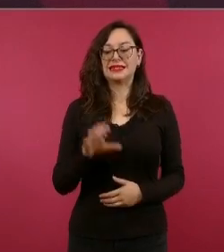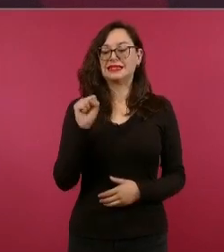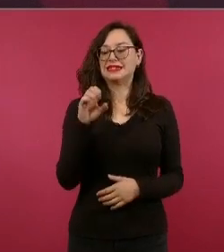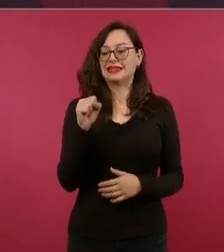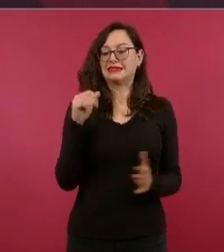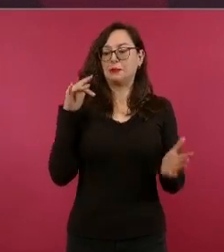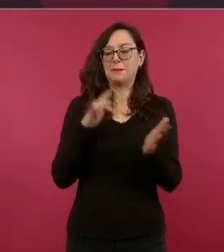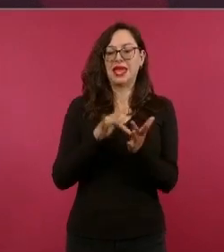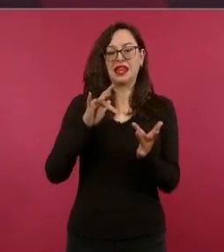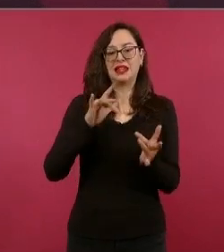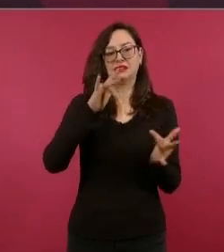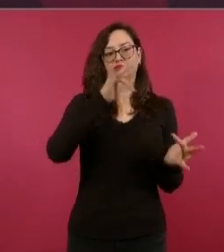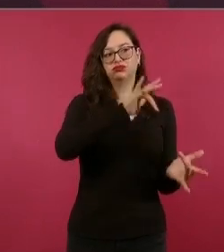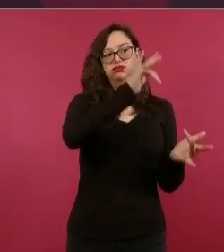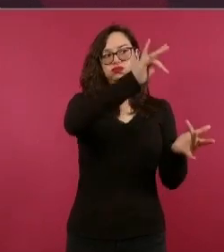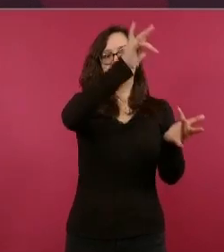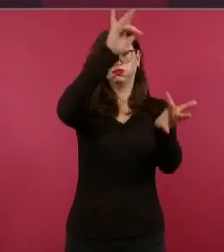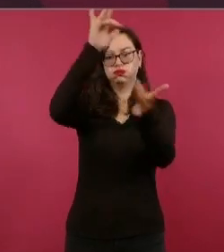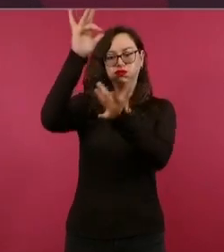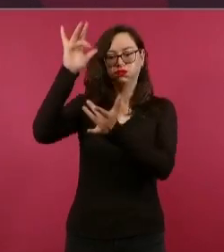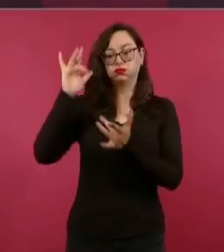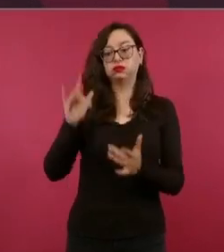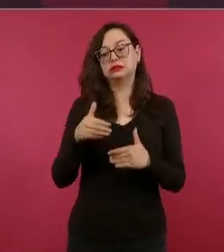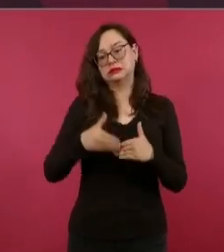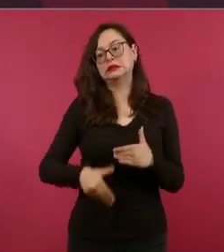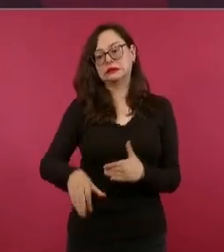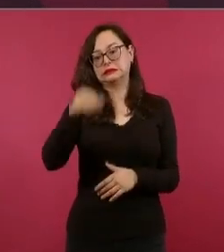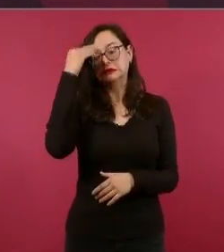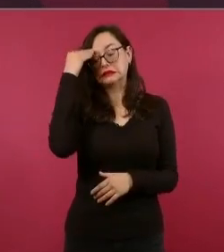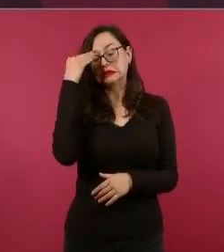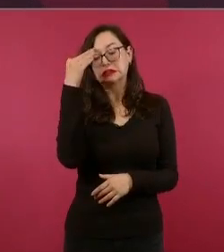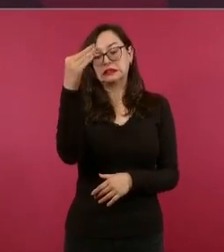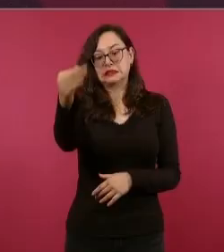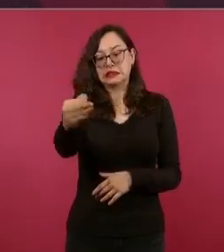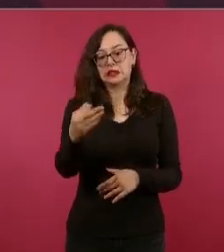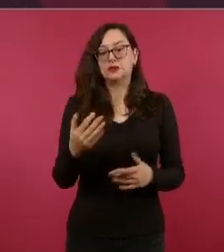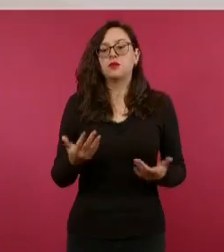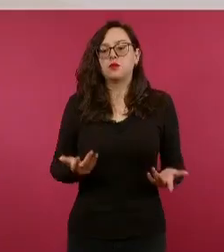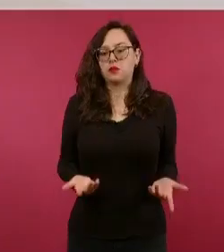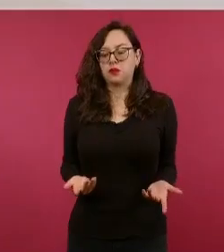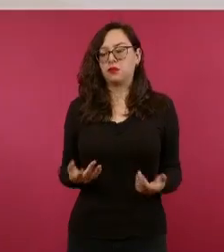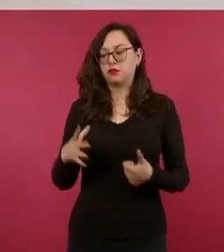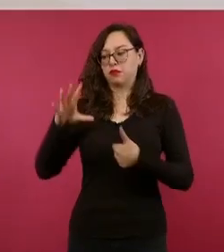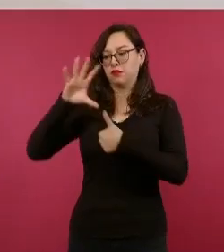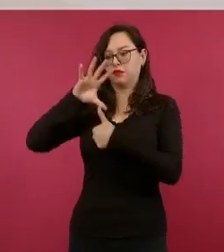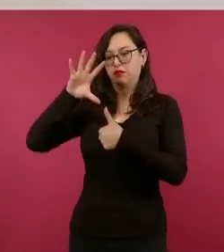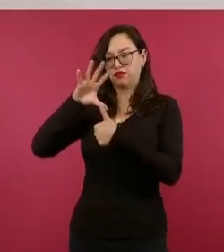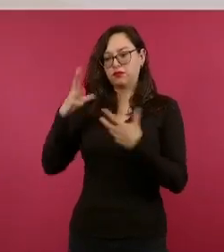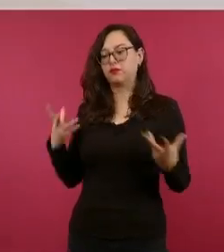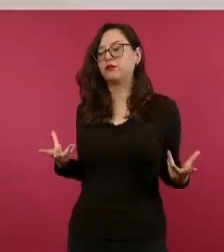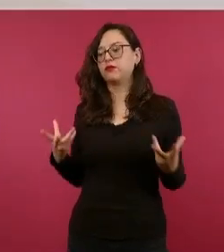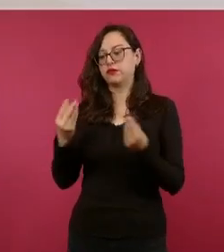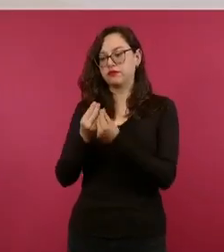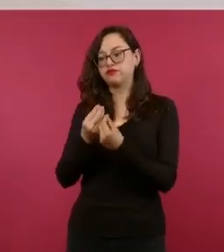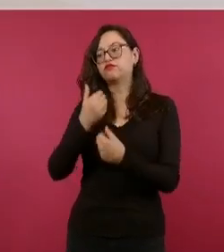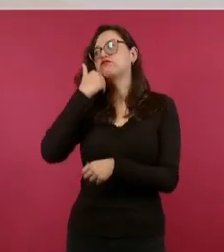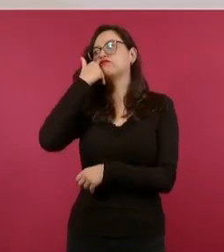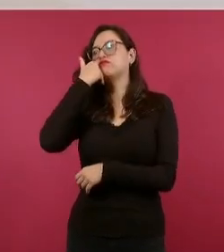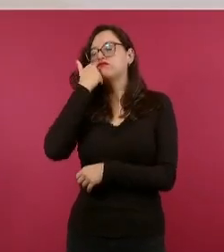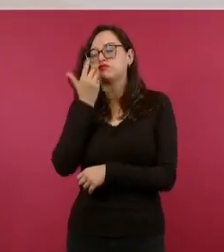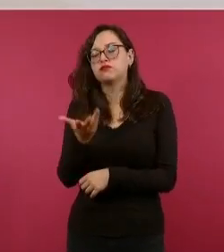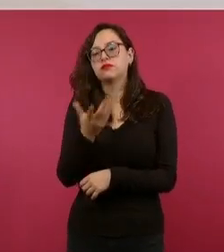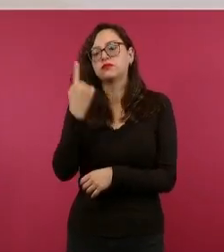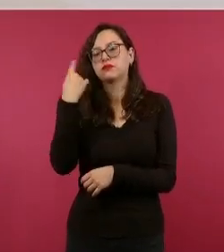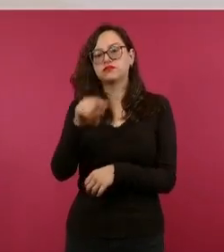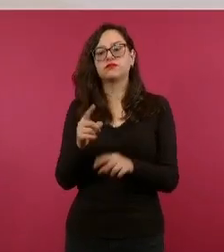pues es parte de la estrategia de desarrollo conjunto de América del